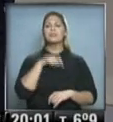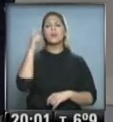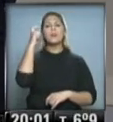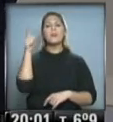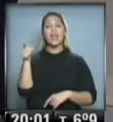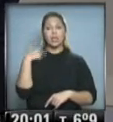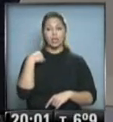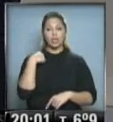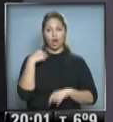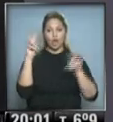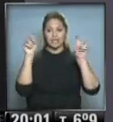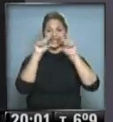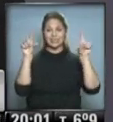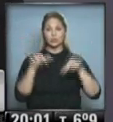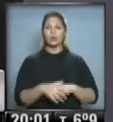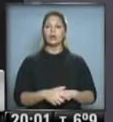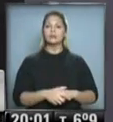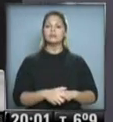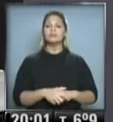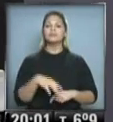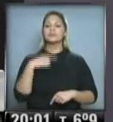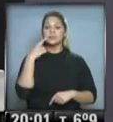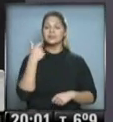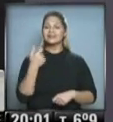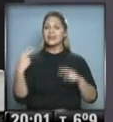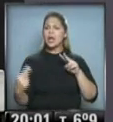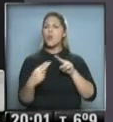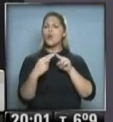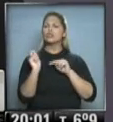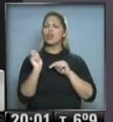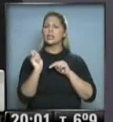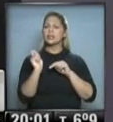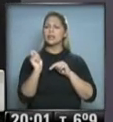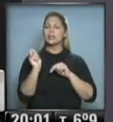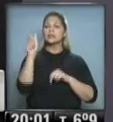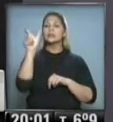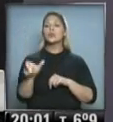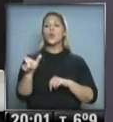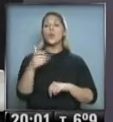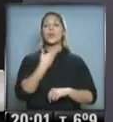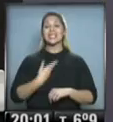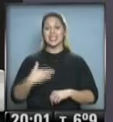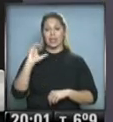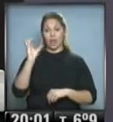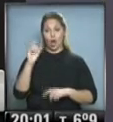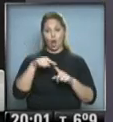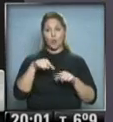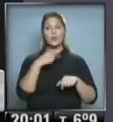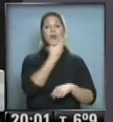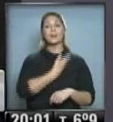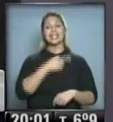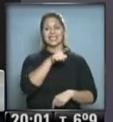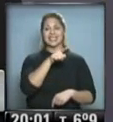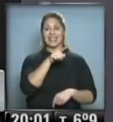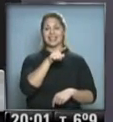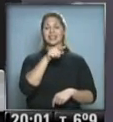Brieger y este título. Positivo encuentro entre el presidente de Colombia, Santos, y el presidente de Venezuela,